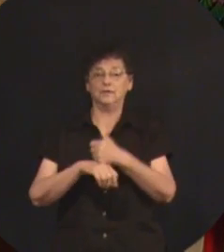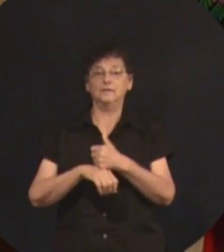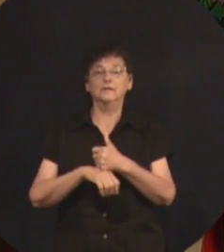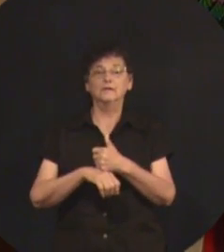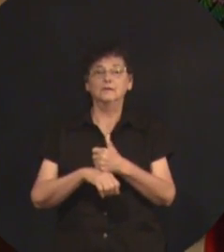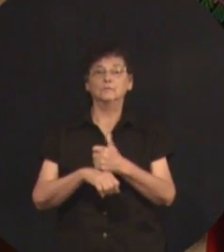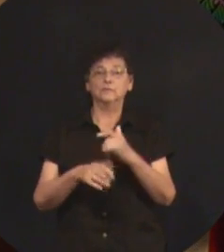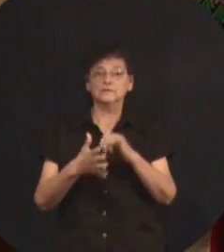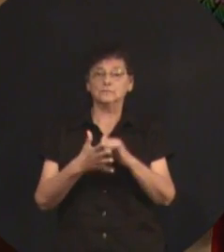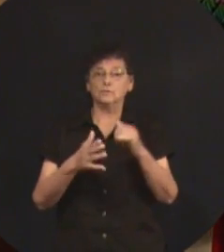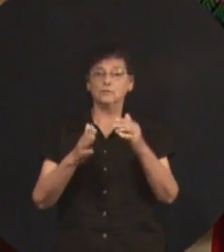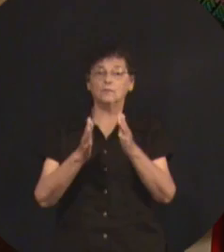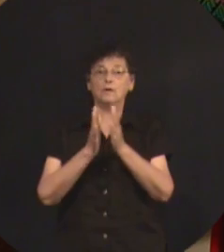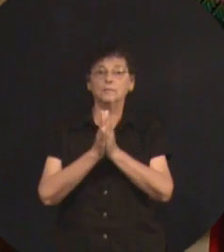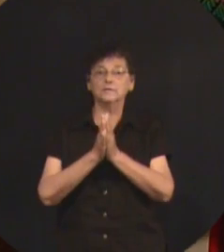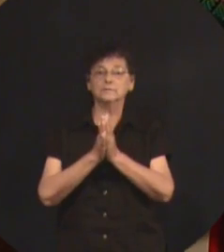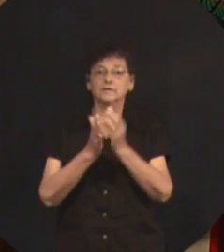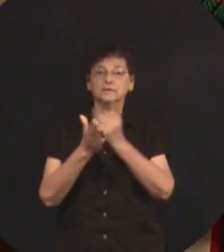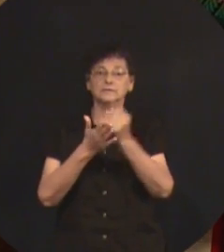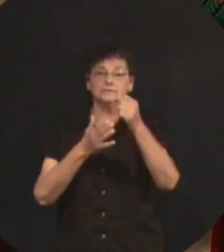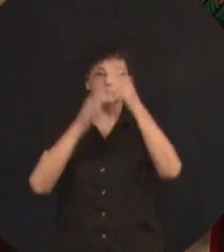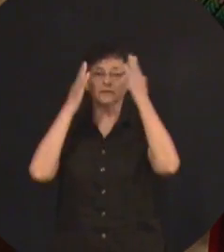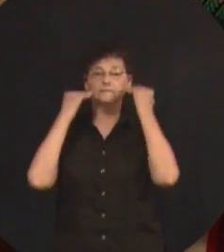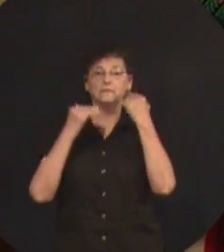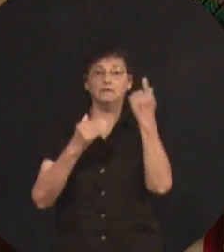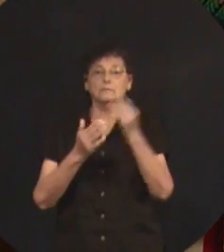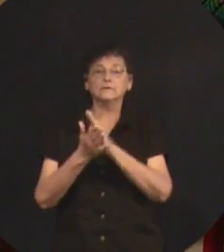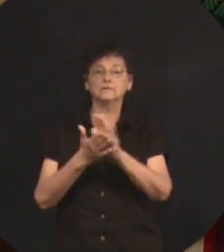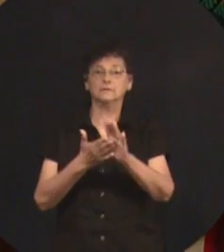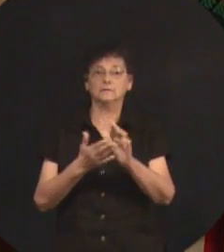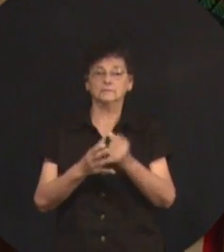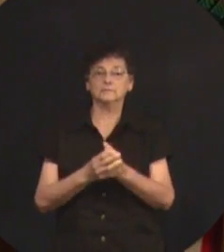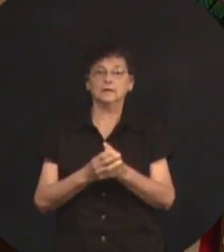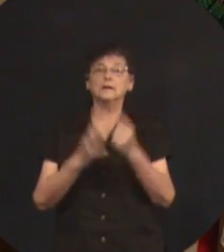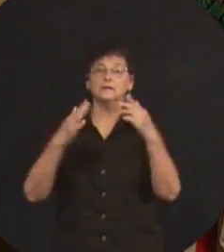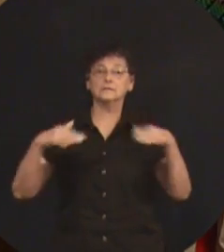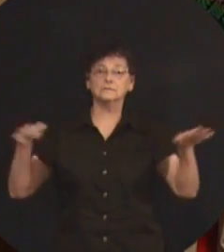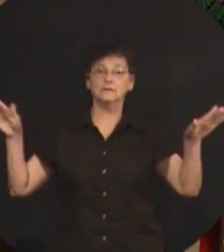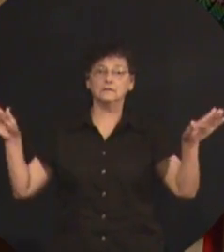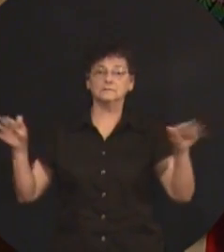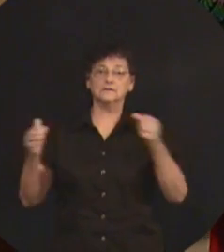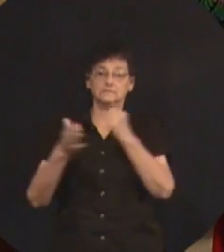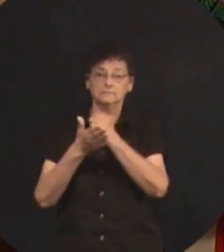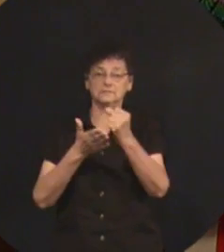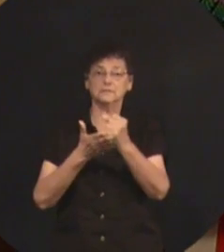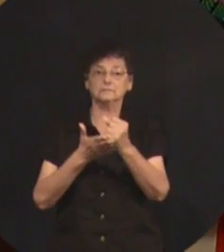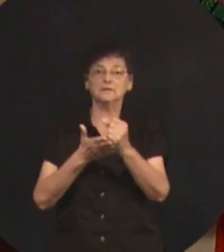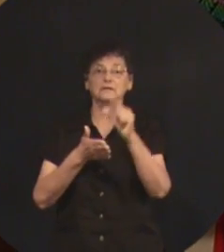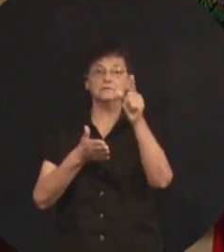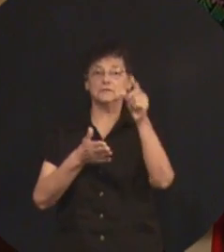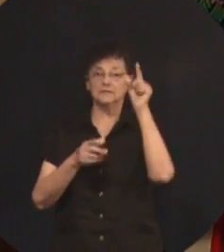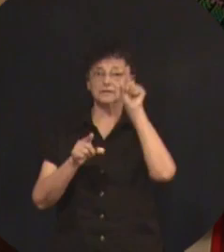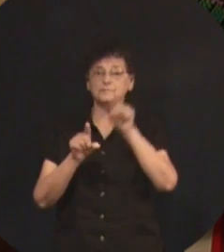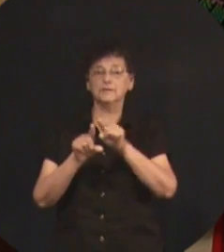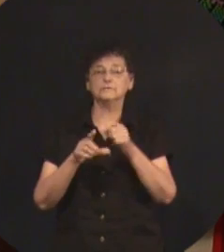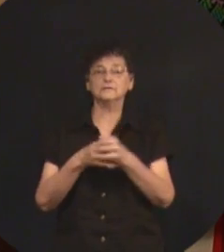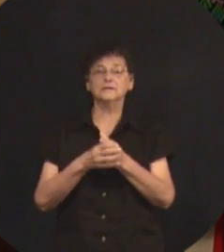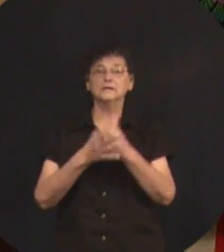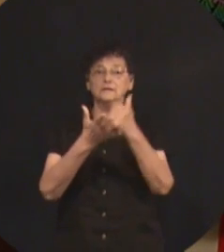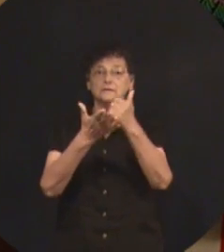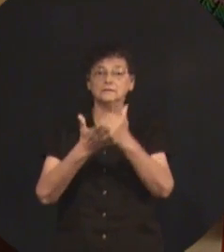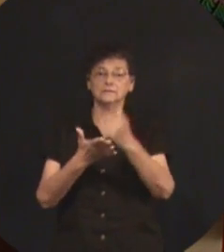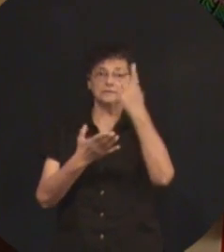Por mi gran culpa. Por eso ruego a Santa María siempre Virgen, a los ángeles, a los santos, y a ustedes,